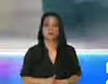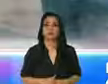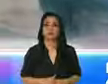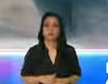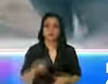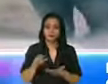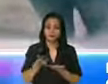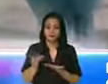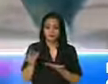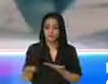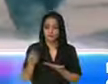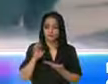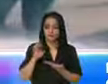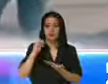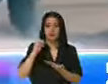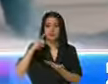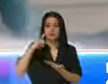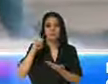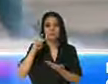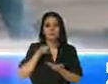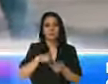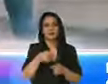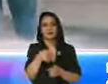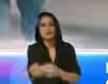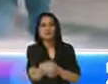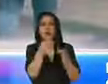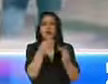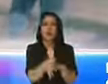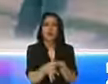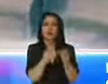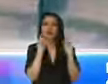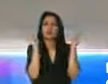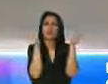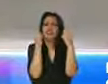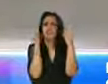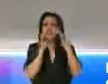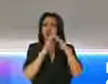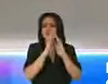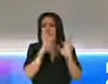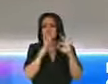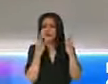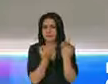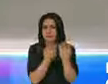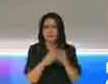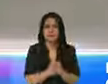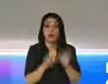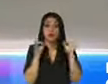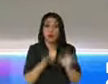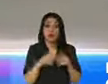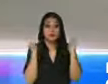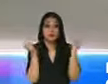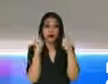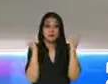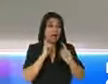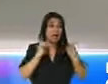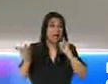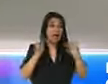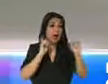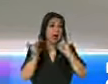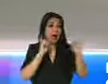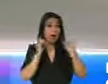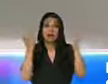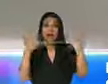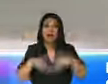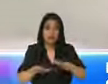cantón El Empalme hasta una matiné que se desarrollaba en casa de un familiar. La fiesta culminó con los gritos de las personas que